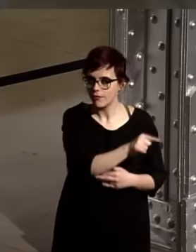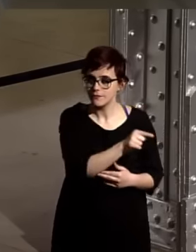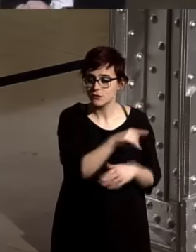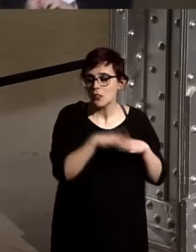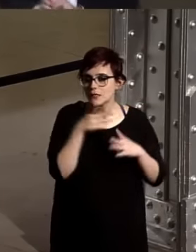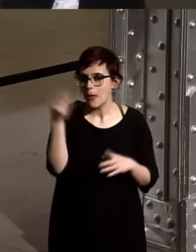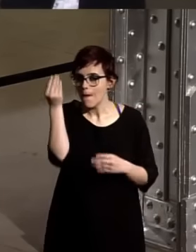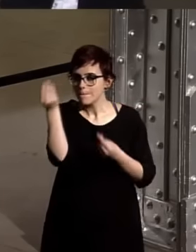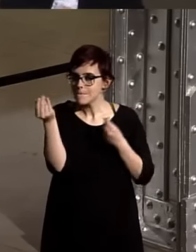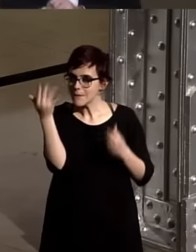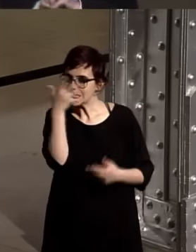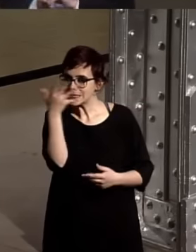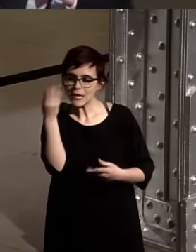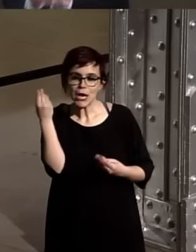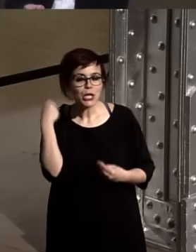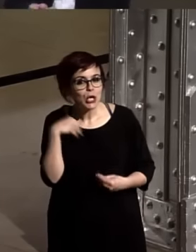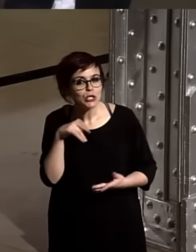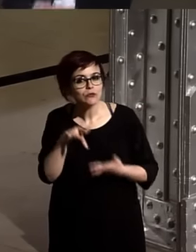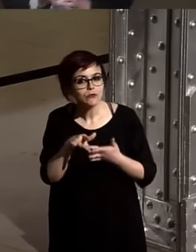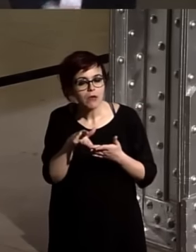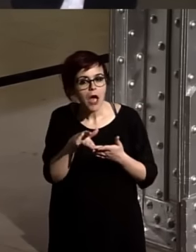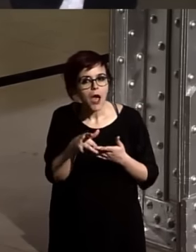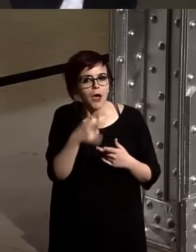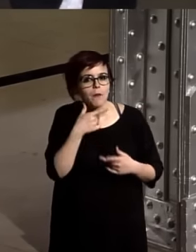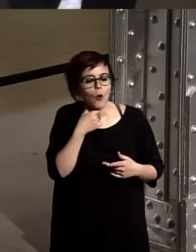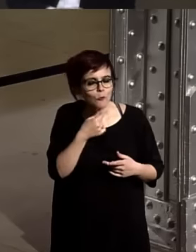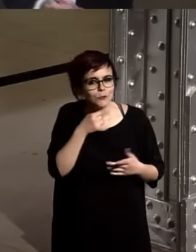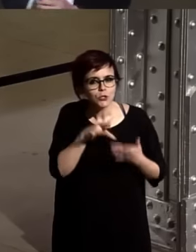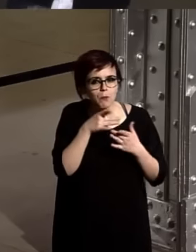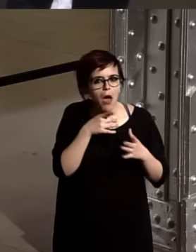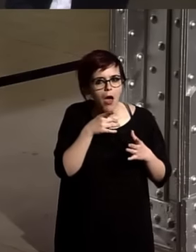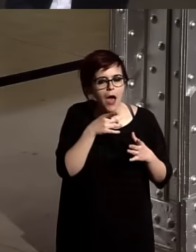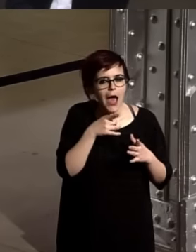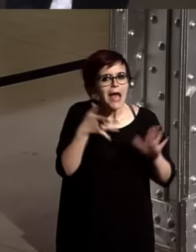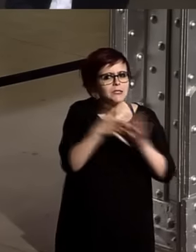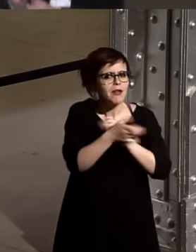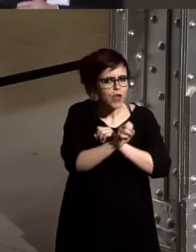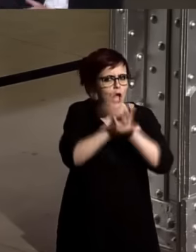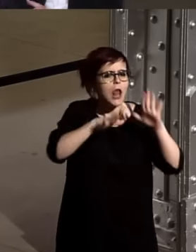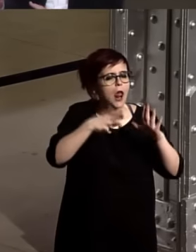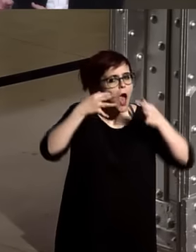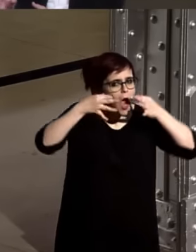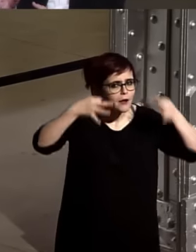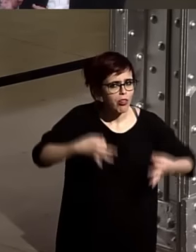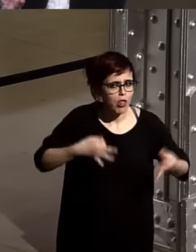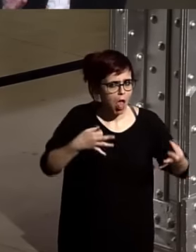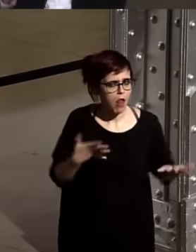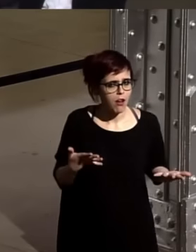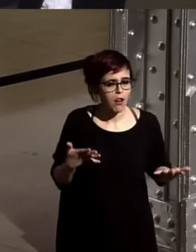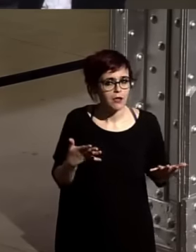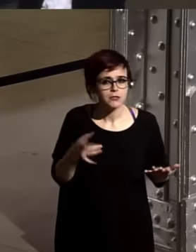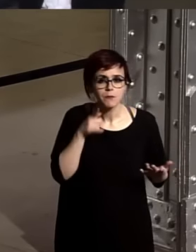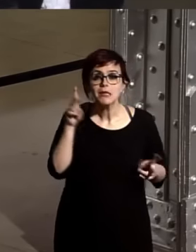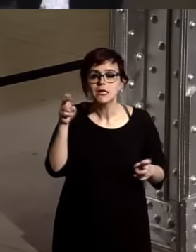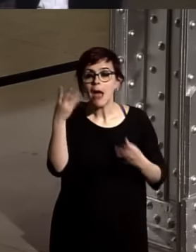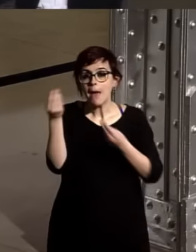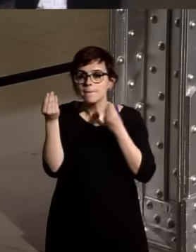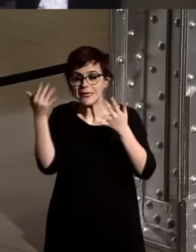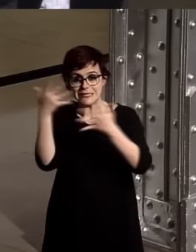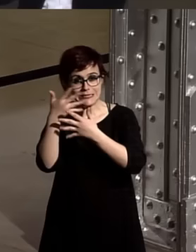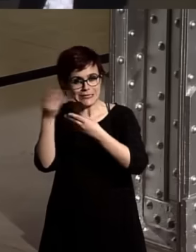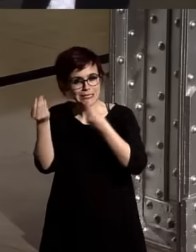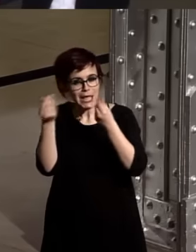misterios y me gustan las explicaciones racionales de los misterios pero me gustan los misterios eso lo tengo en común con